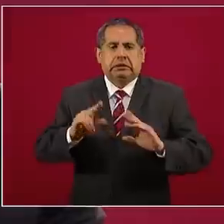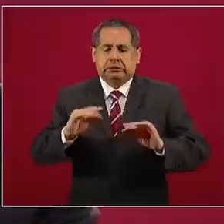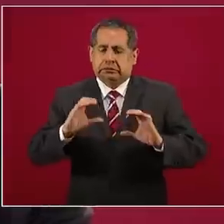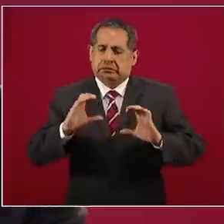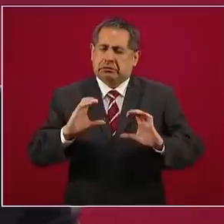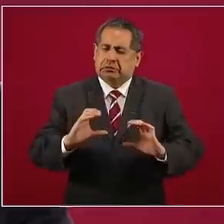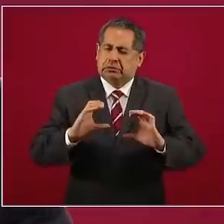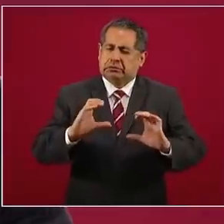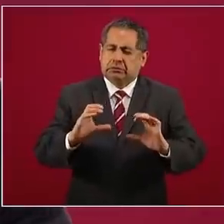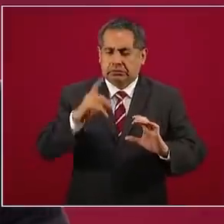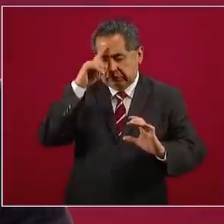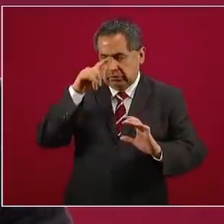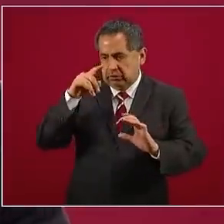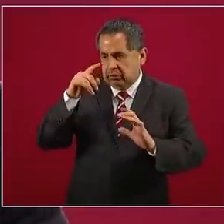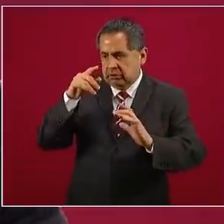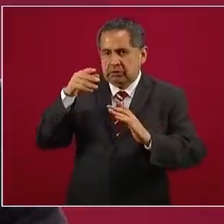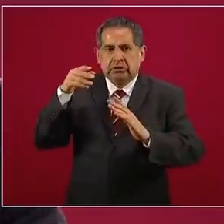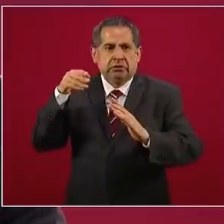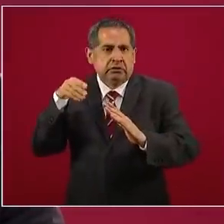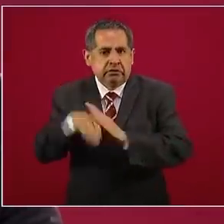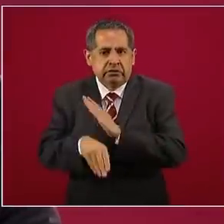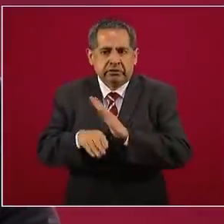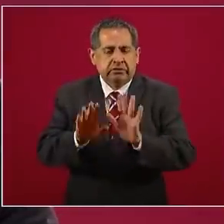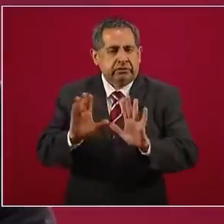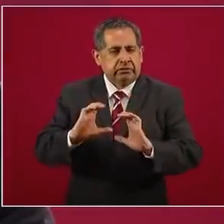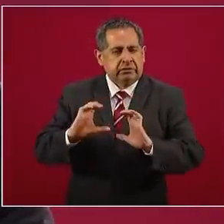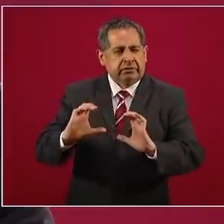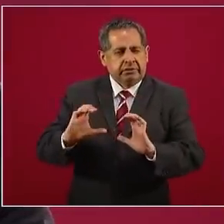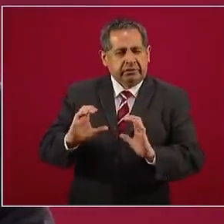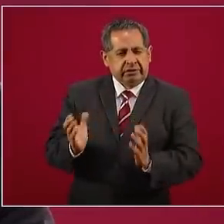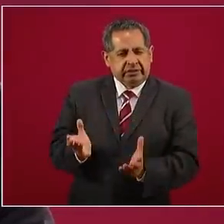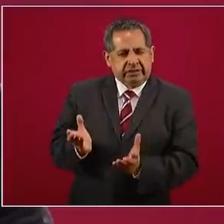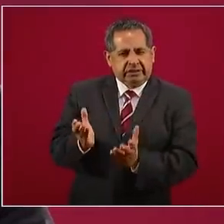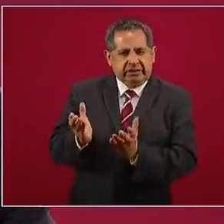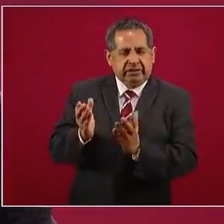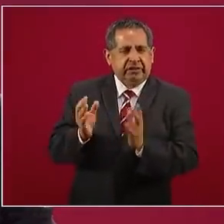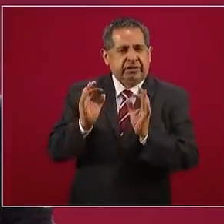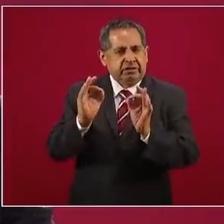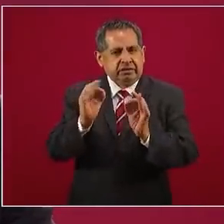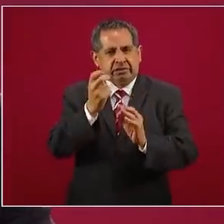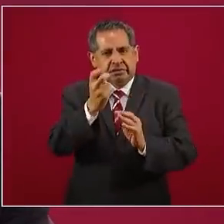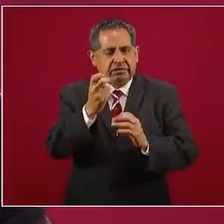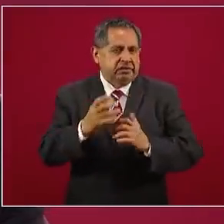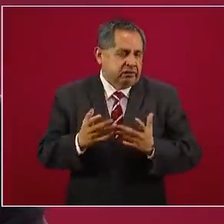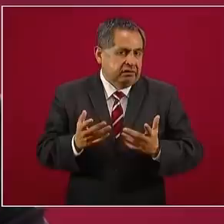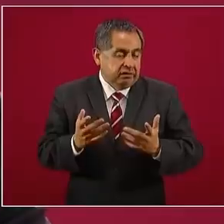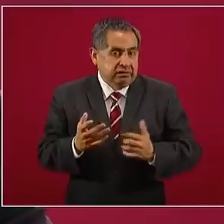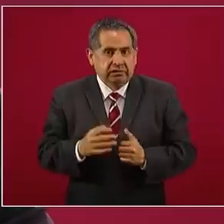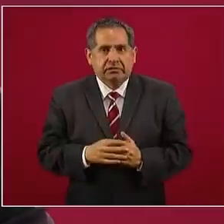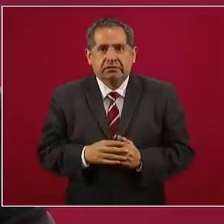nos derrumbara tanto la economía, porque